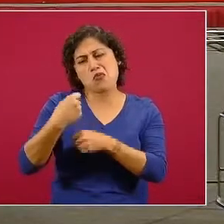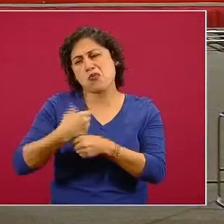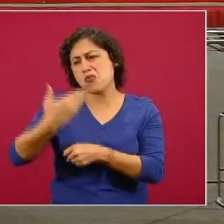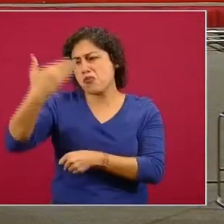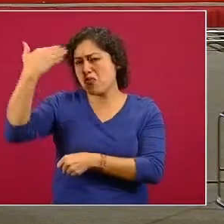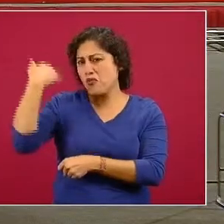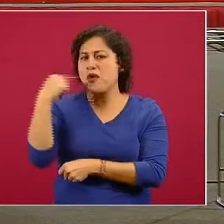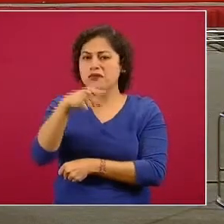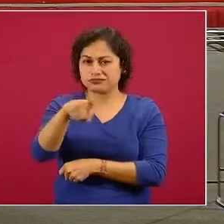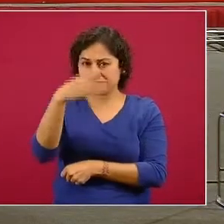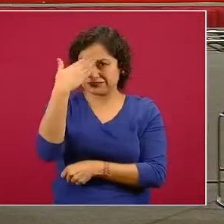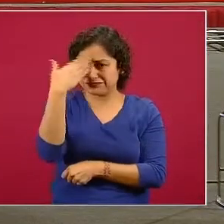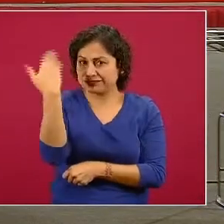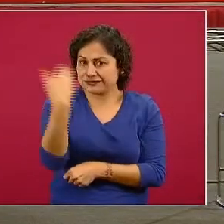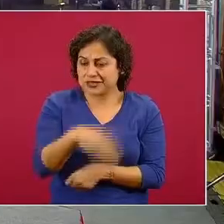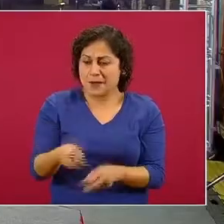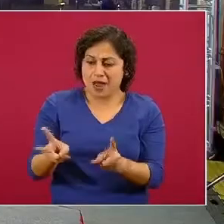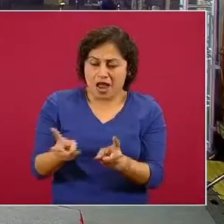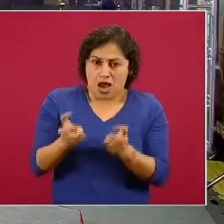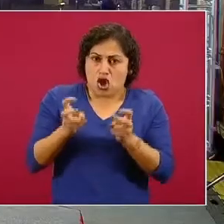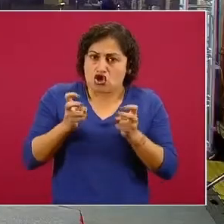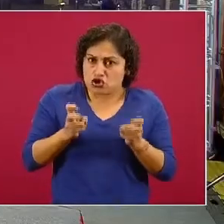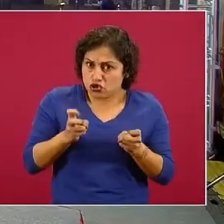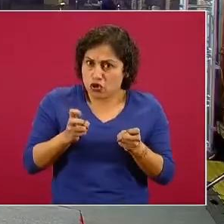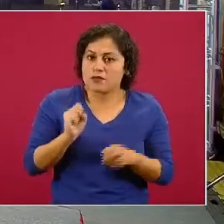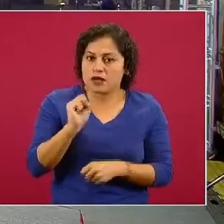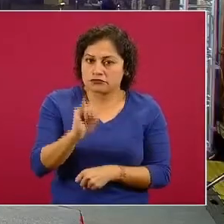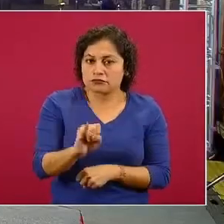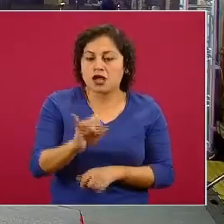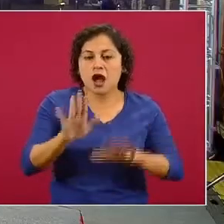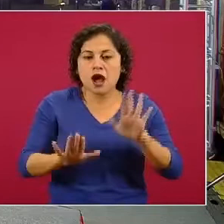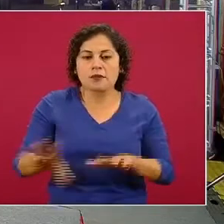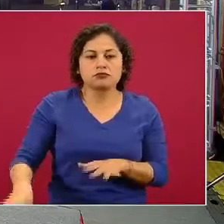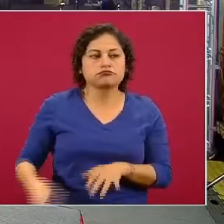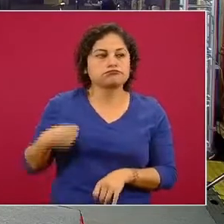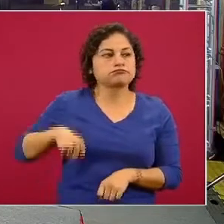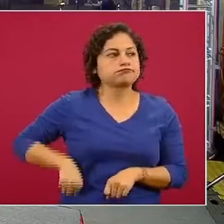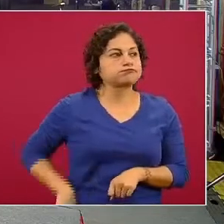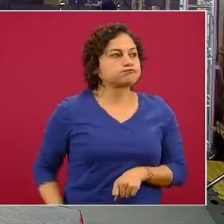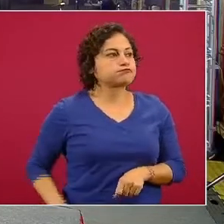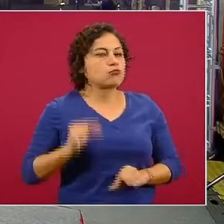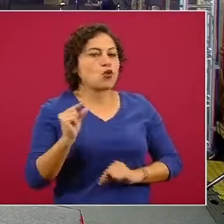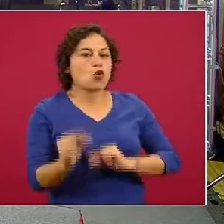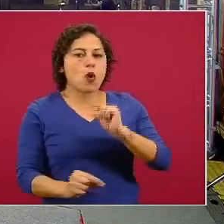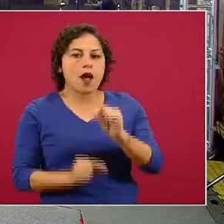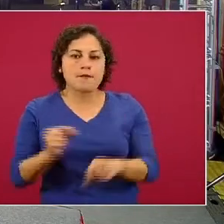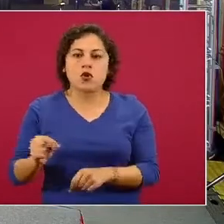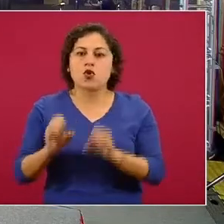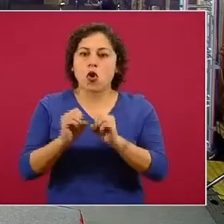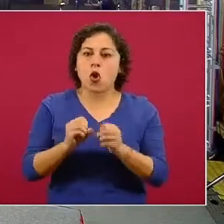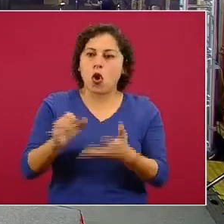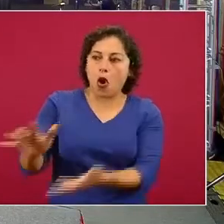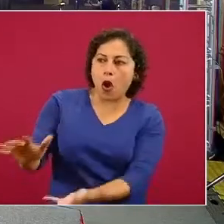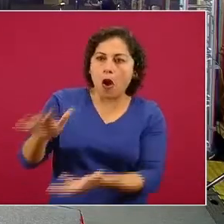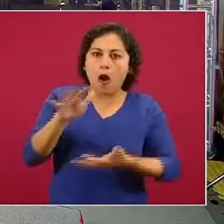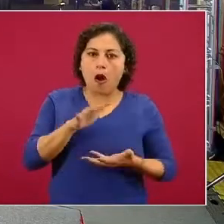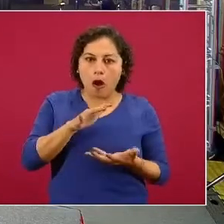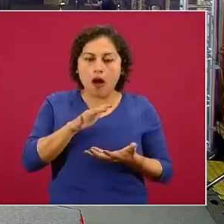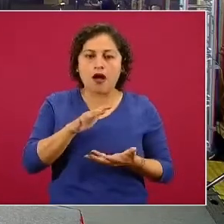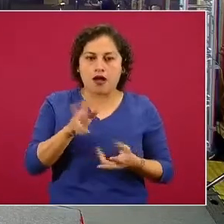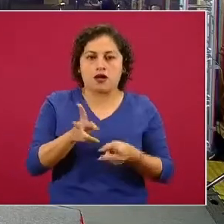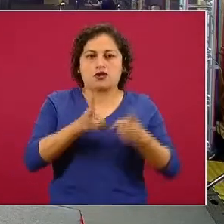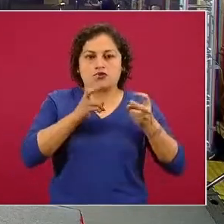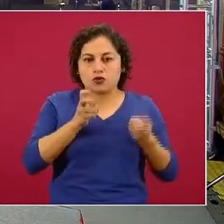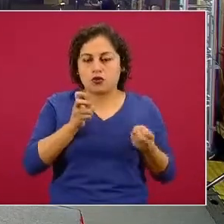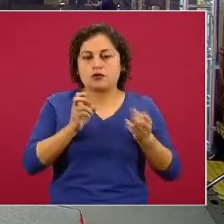robo. Este robo ocurre en múltiples modalidades: robo hormiga, robo de hormiga grande en los almacenes